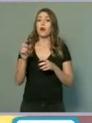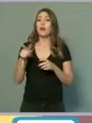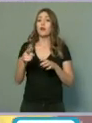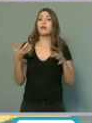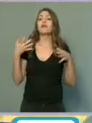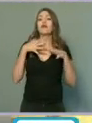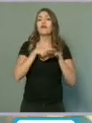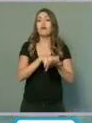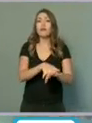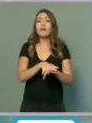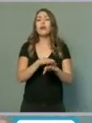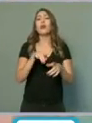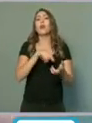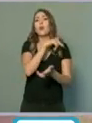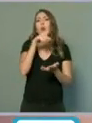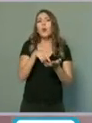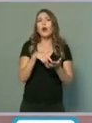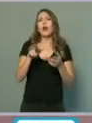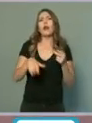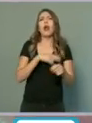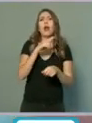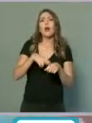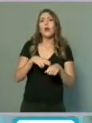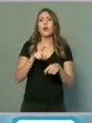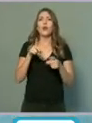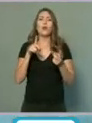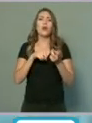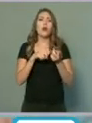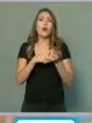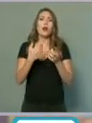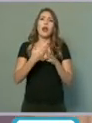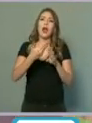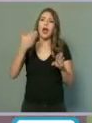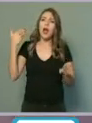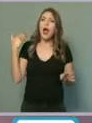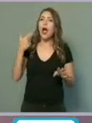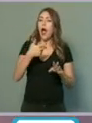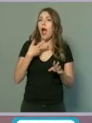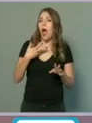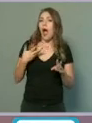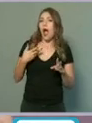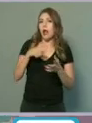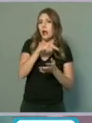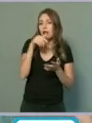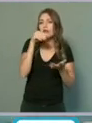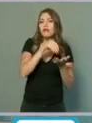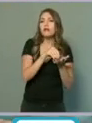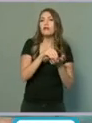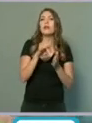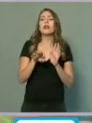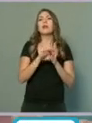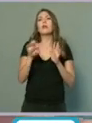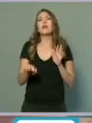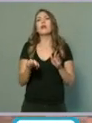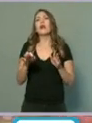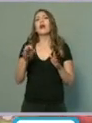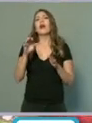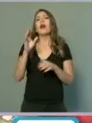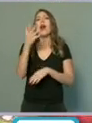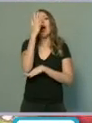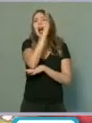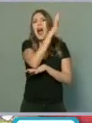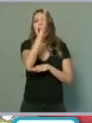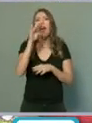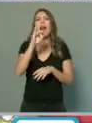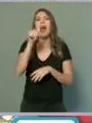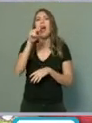espacios naturales donde anteriormente estuvieron presentes, como en este caso, no sé, en algunos jardines de la Ciudad de México o